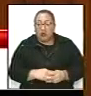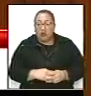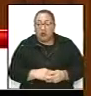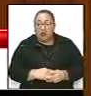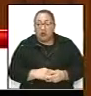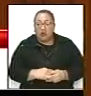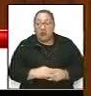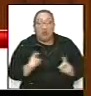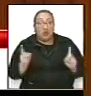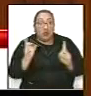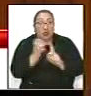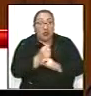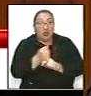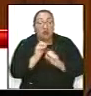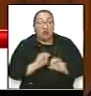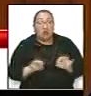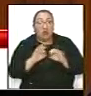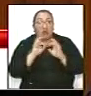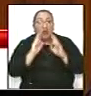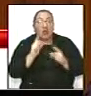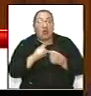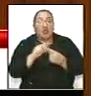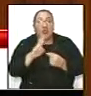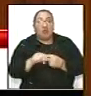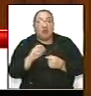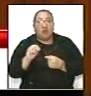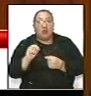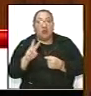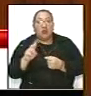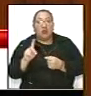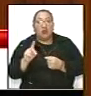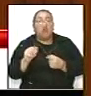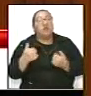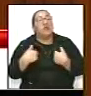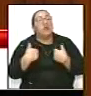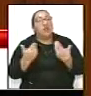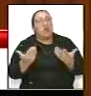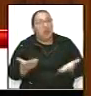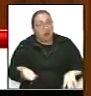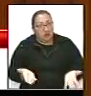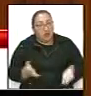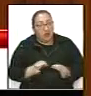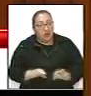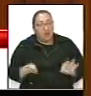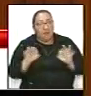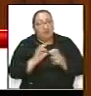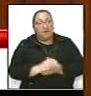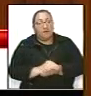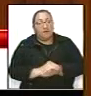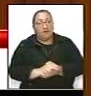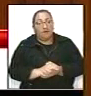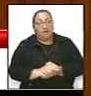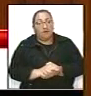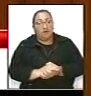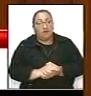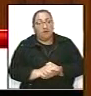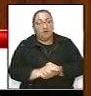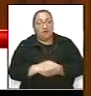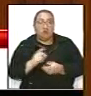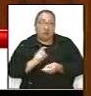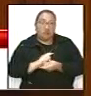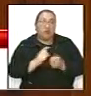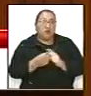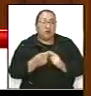los resultados esperados al 2021 es indispensable revertir